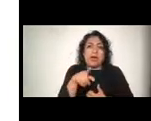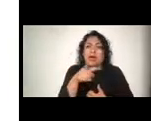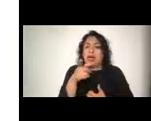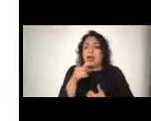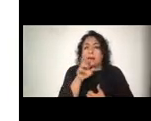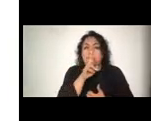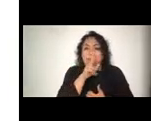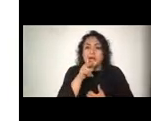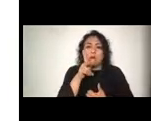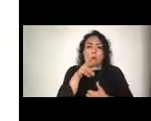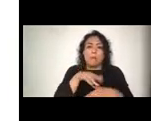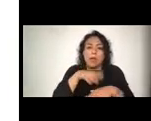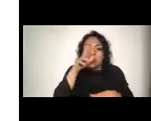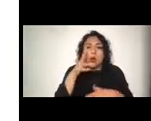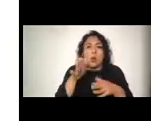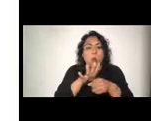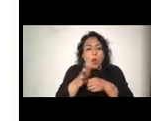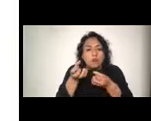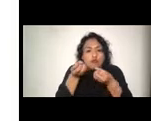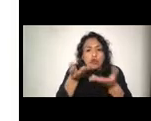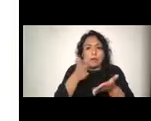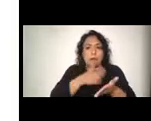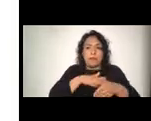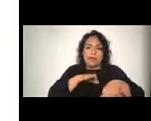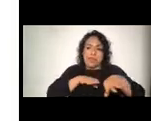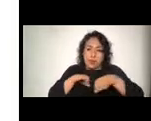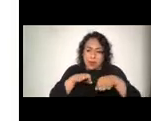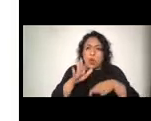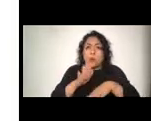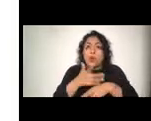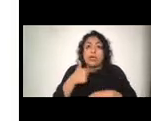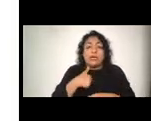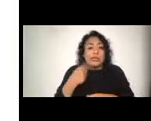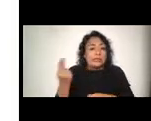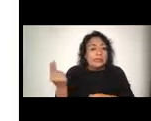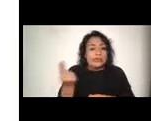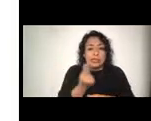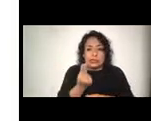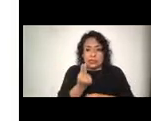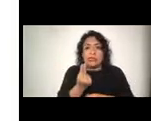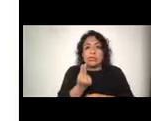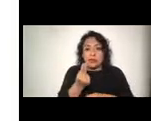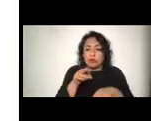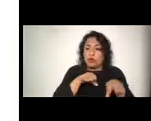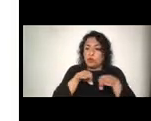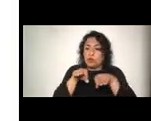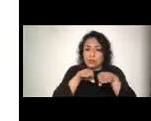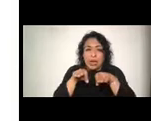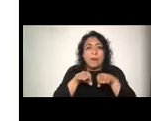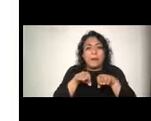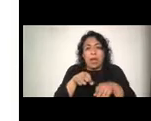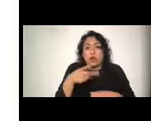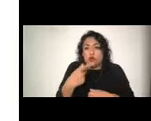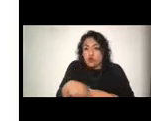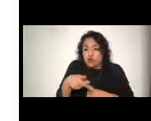y mayor cuenta de cuáles son los aportes de nuestro trabajo, de por qué es tan necesario el trabajo que hacemos,